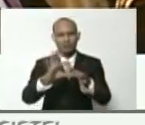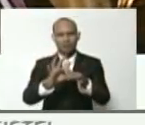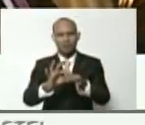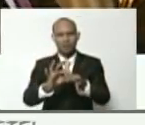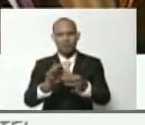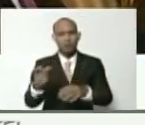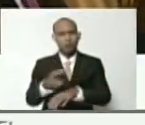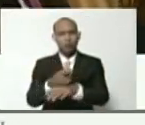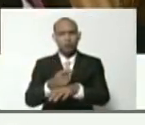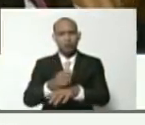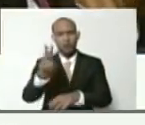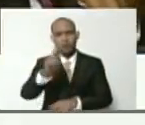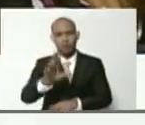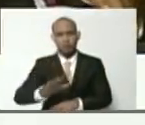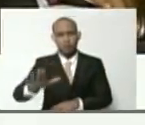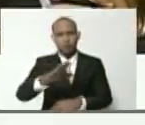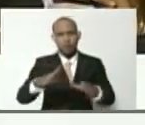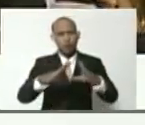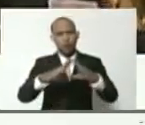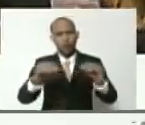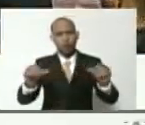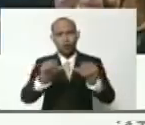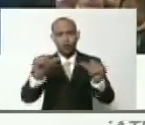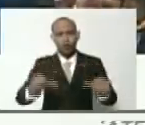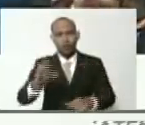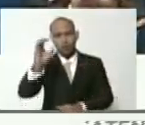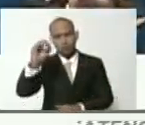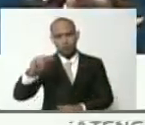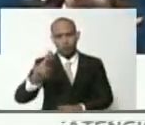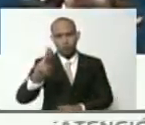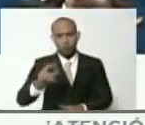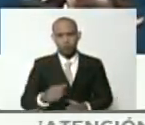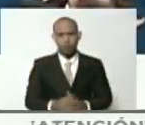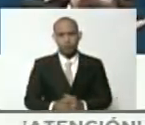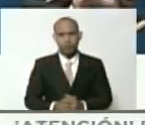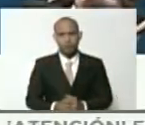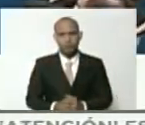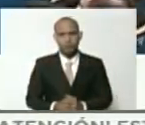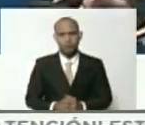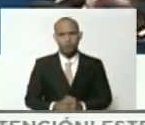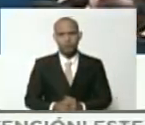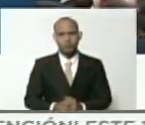de Venezuela y todo el sistema de Naciones Unidas.